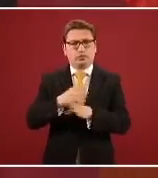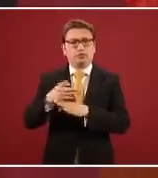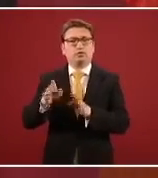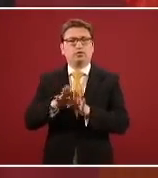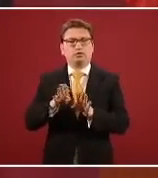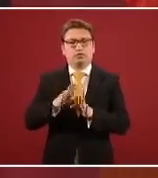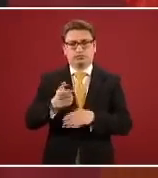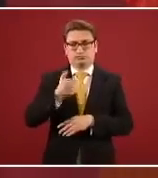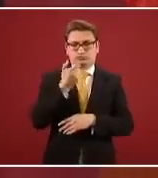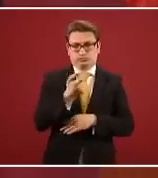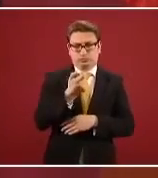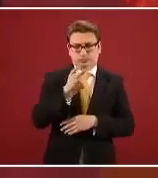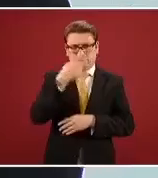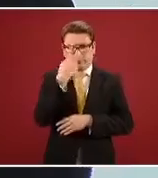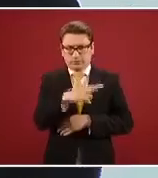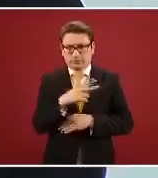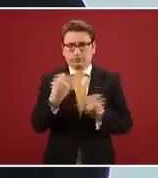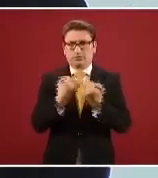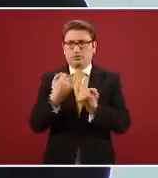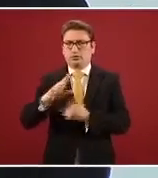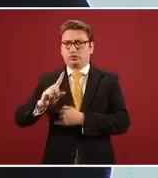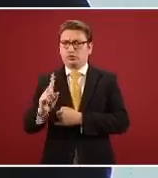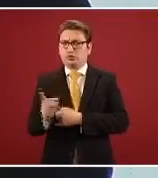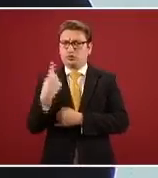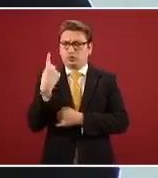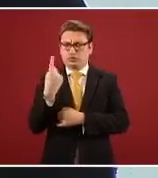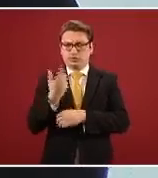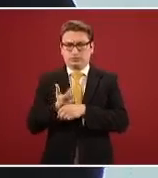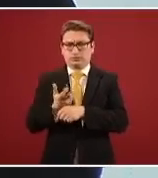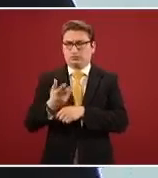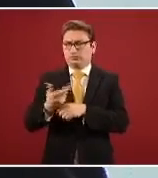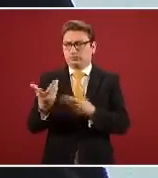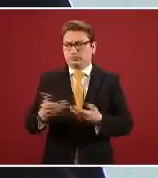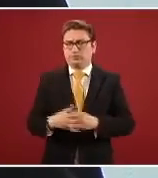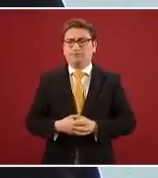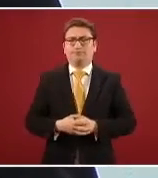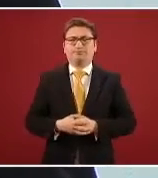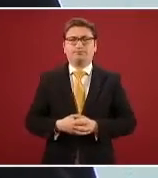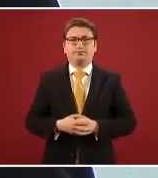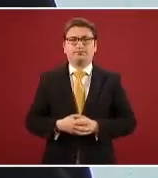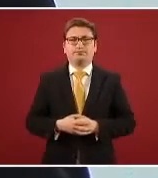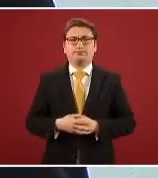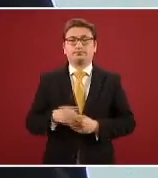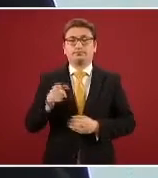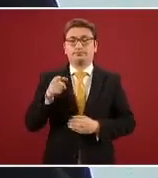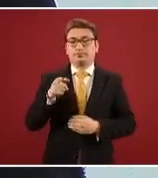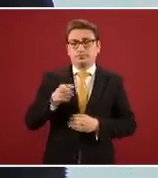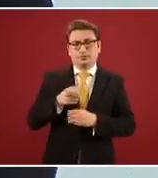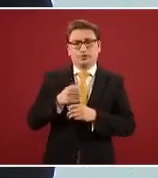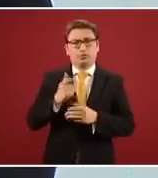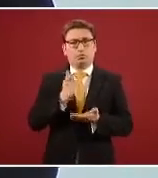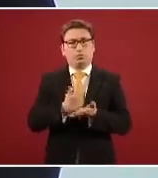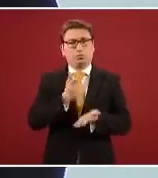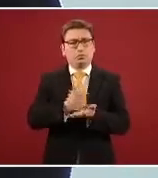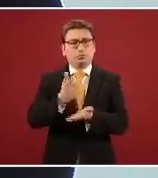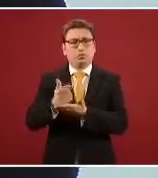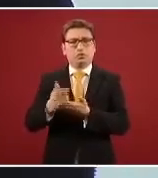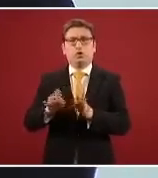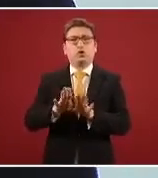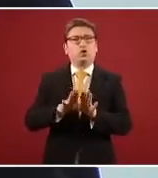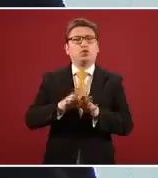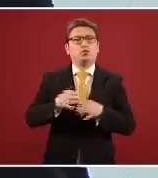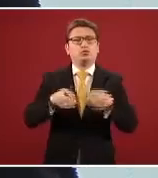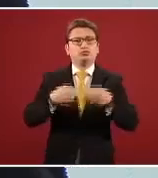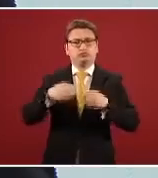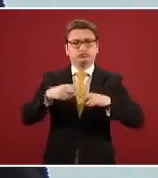en pesos mexicanos como en dólares norteamericanos. Uno de los mecanismos de pago a este magistrado